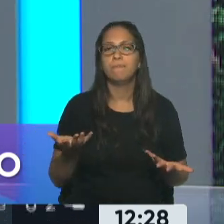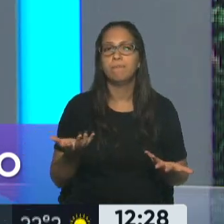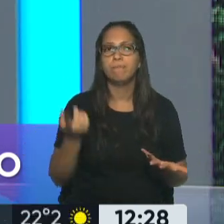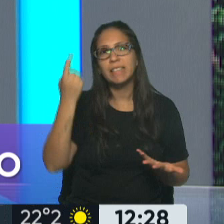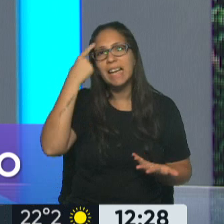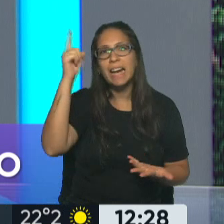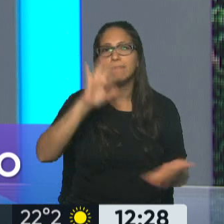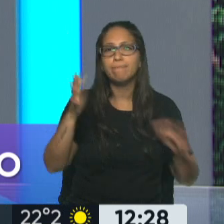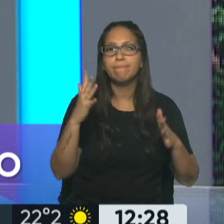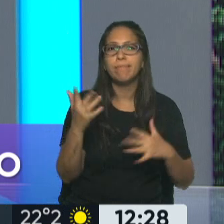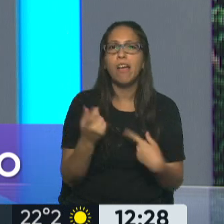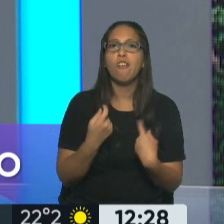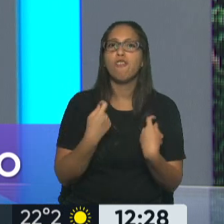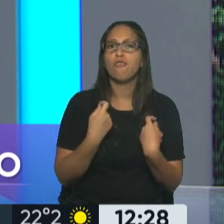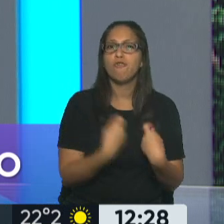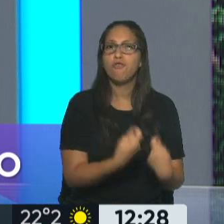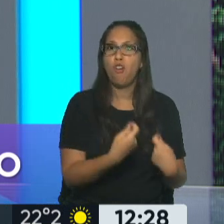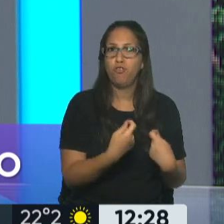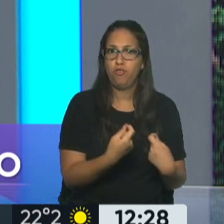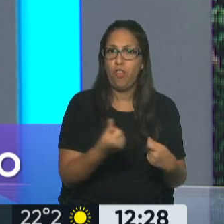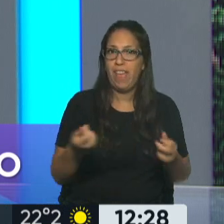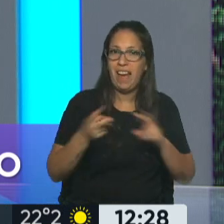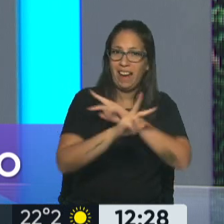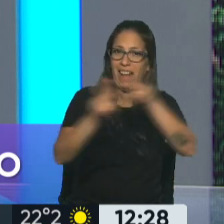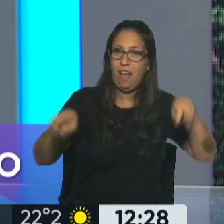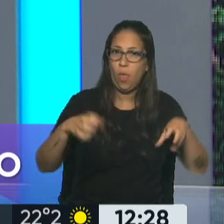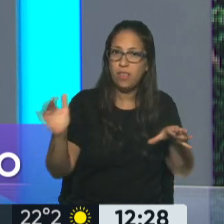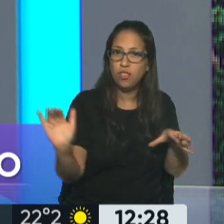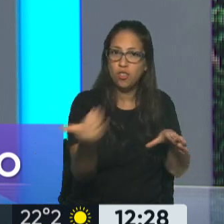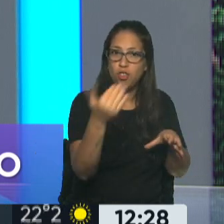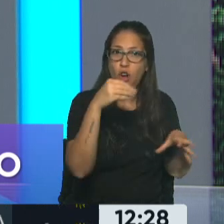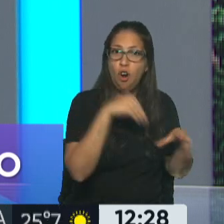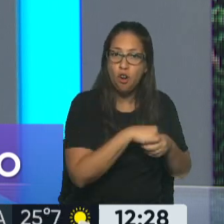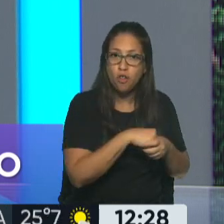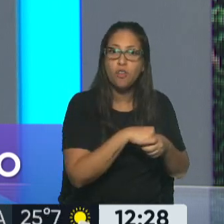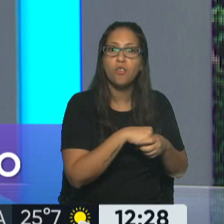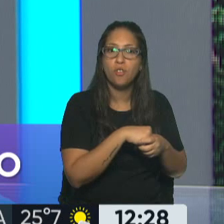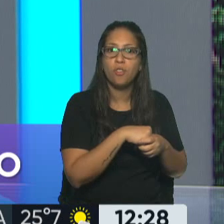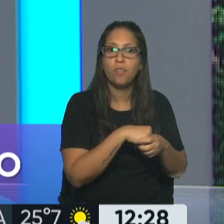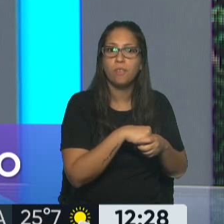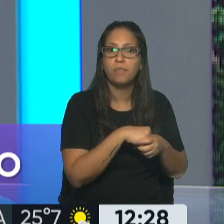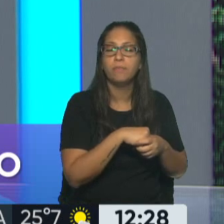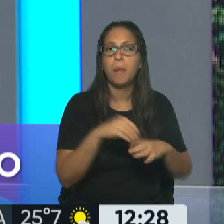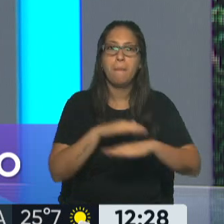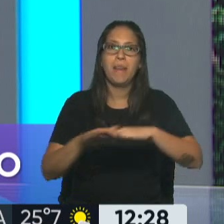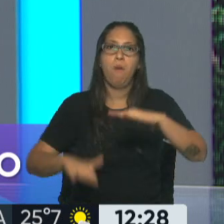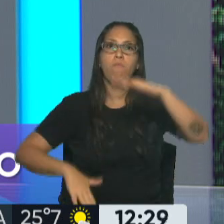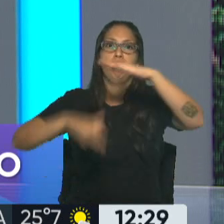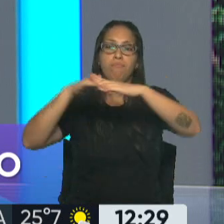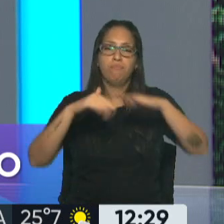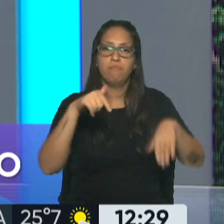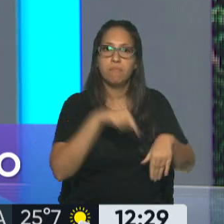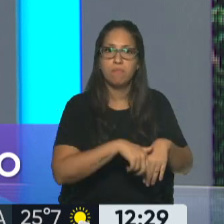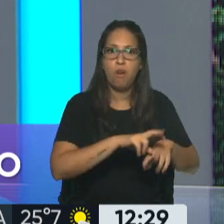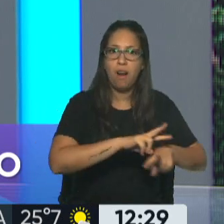el costo fiscal de la pérdida de recaudación por la creación de esta ley, que aumentó mucho el mínimo no imponible,